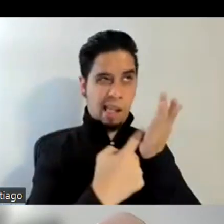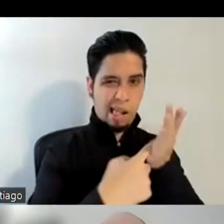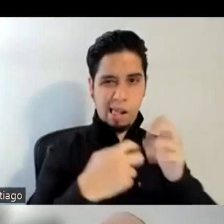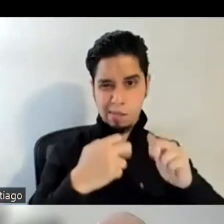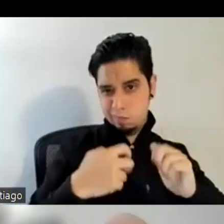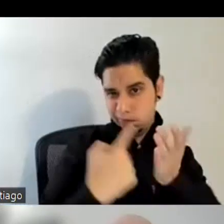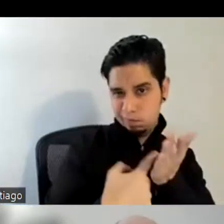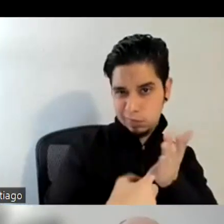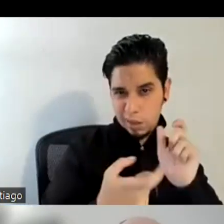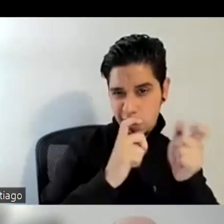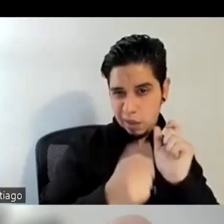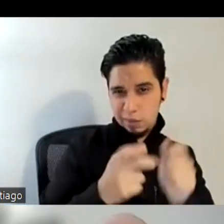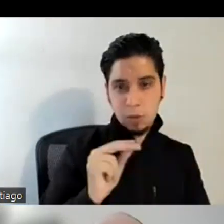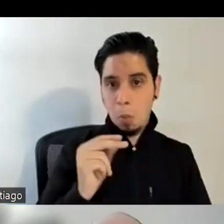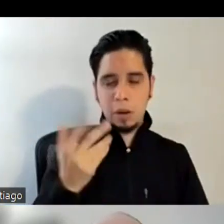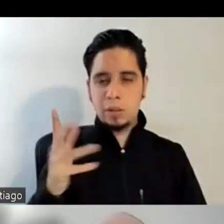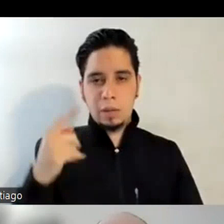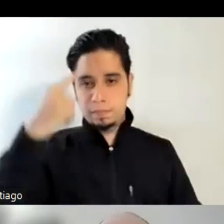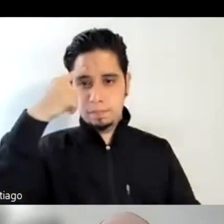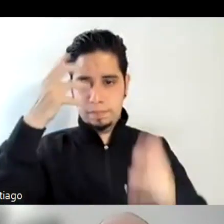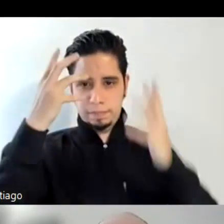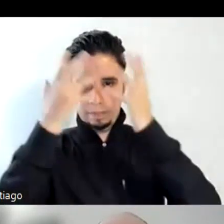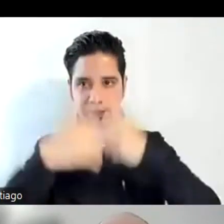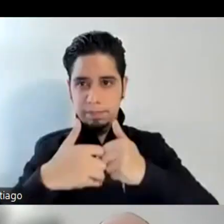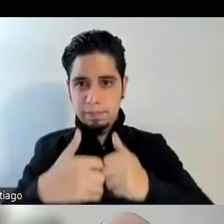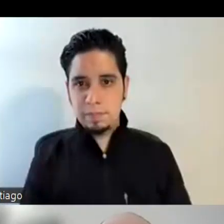que cambiar a última hora porque...